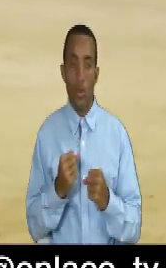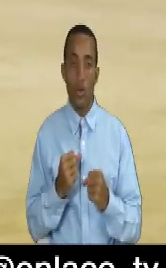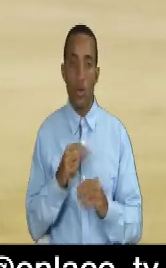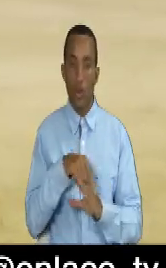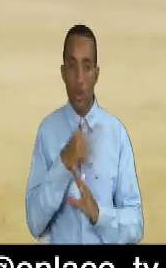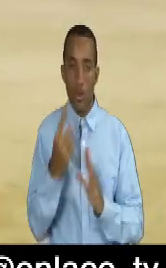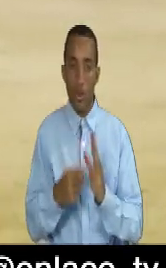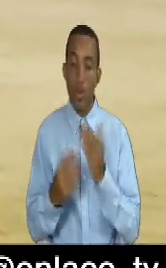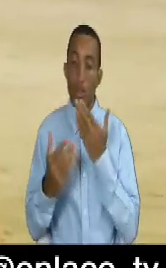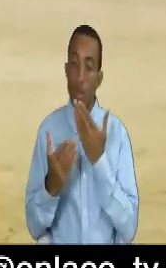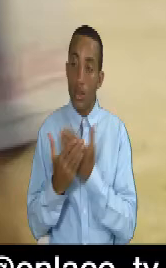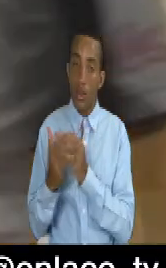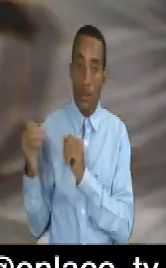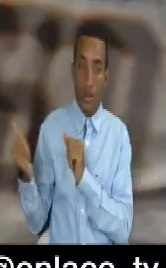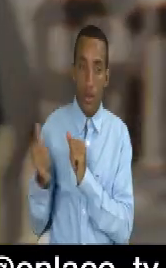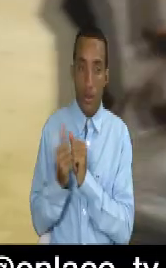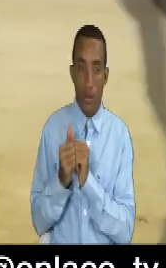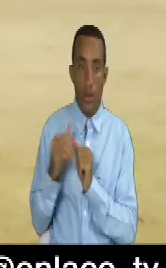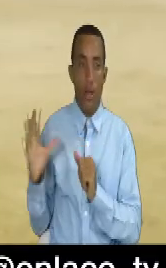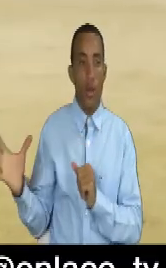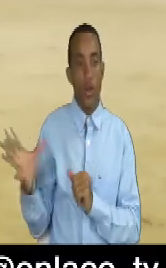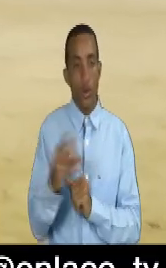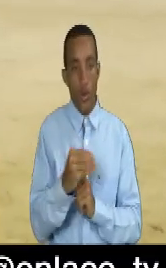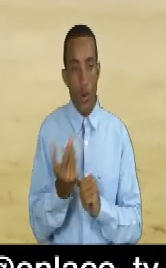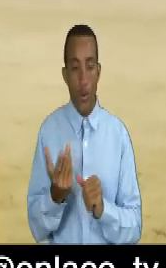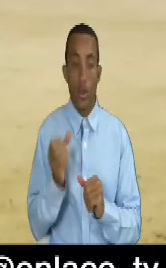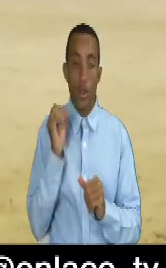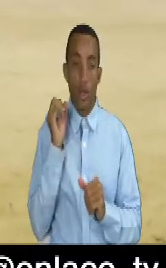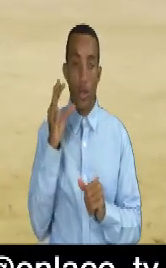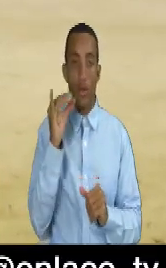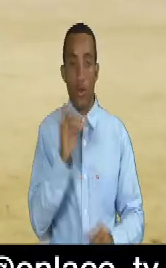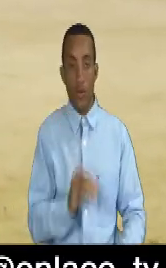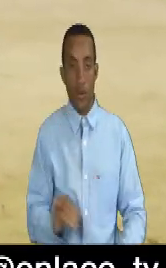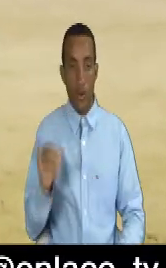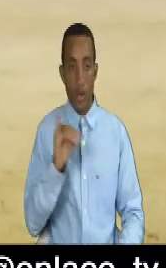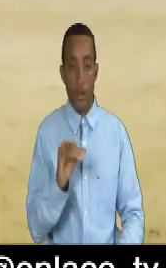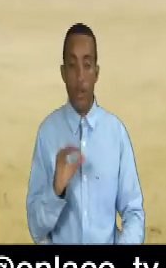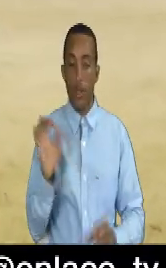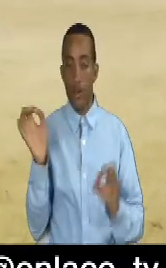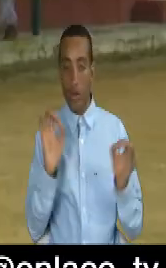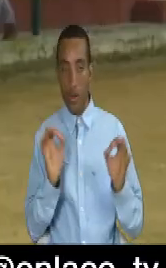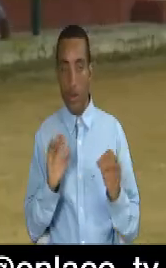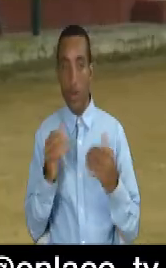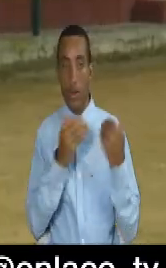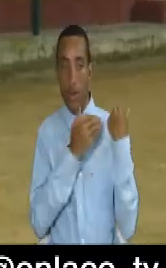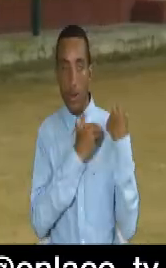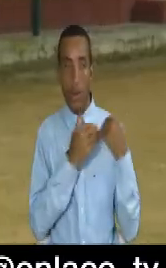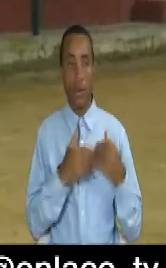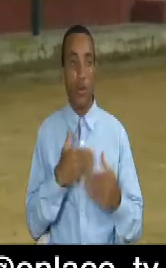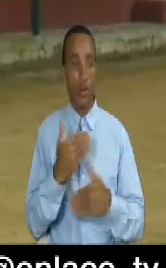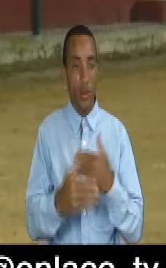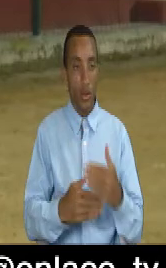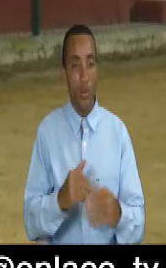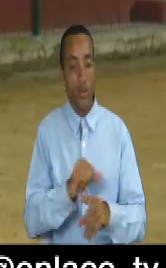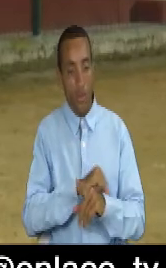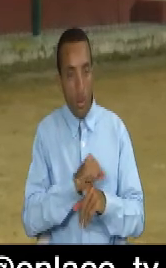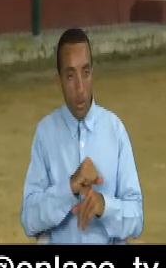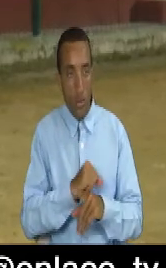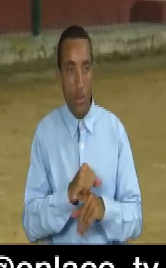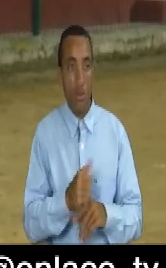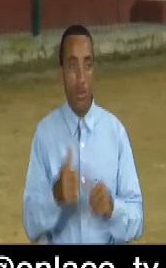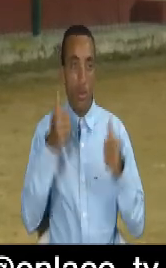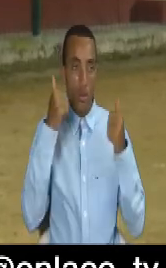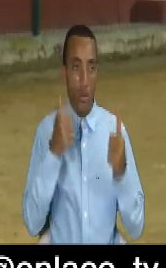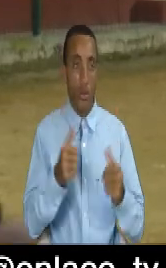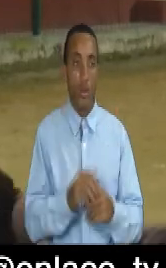gracias a los compañeros, a todos y al Club Infantas como tal, como organizador. Venimos entrenando, venimos haciendo un buen papel,